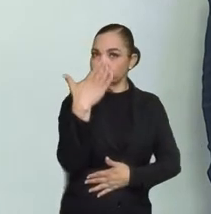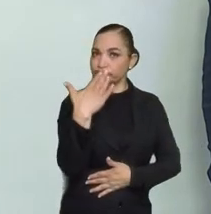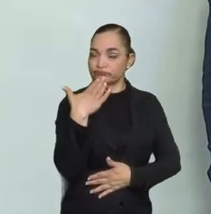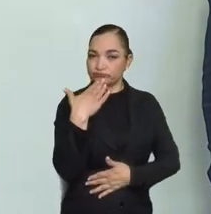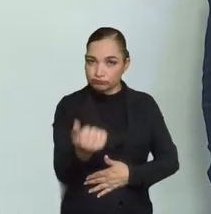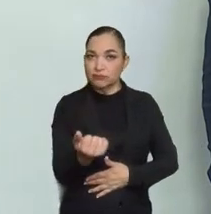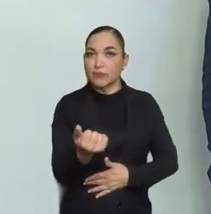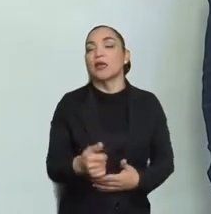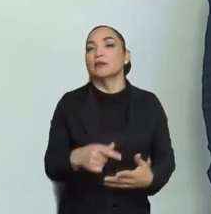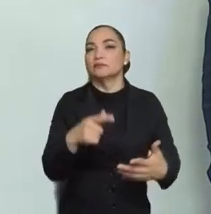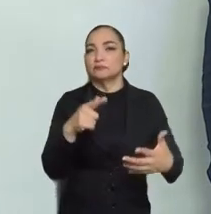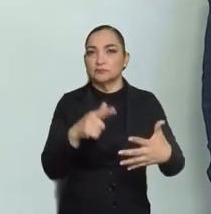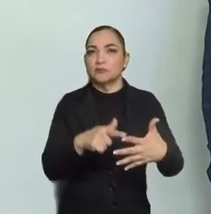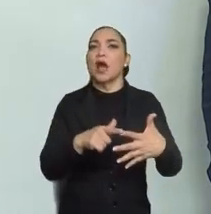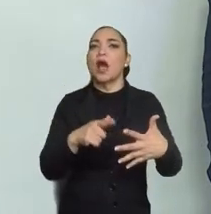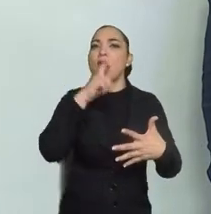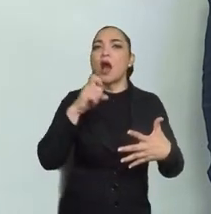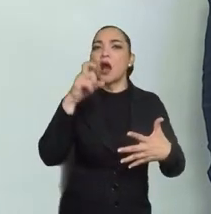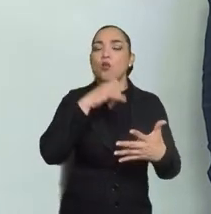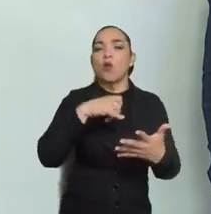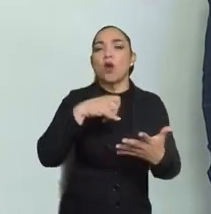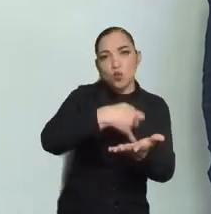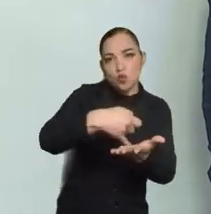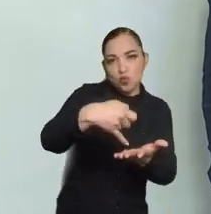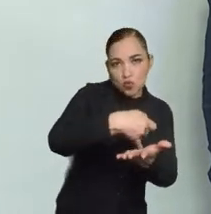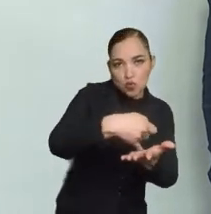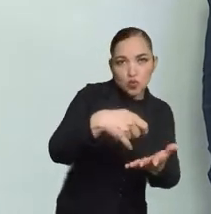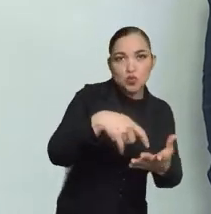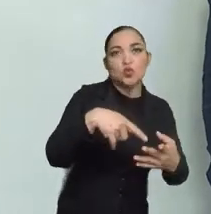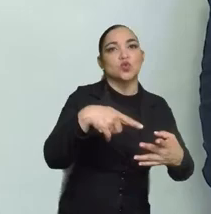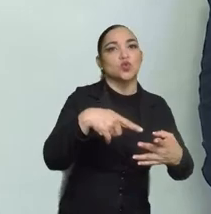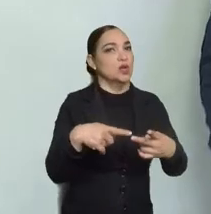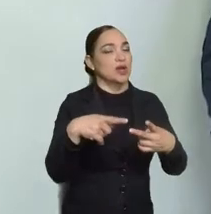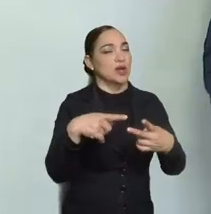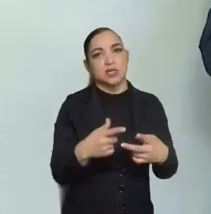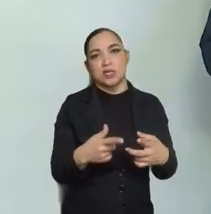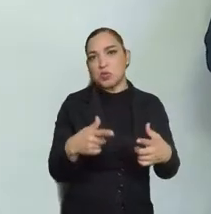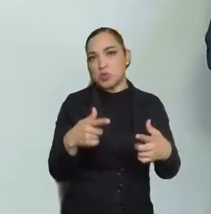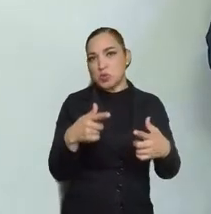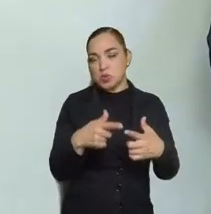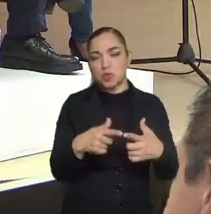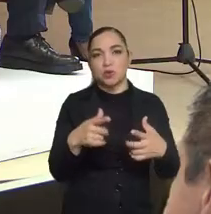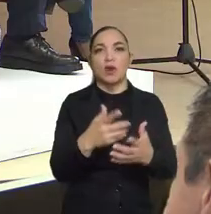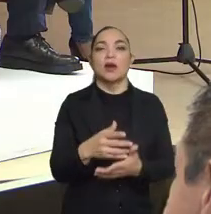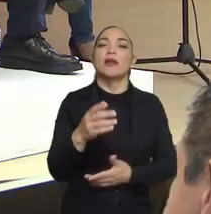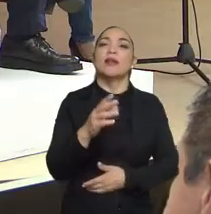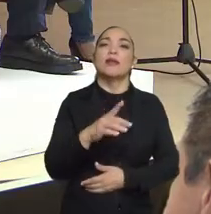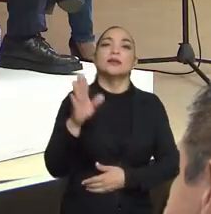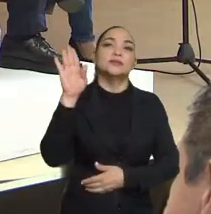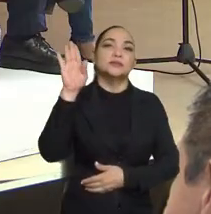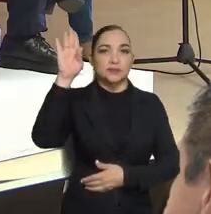en acuacultura, ahí tenemos esta señora Sánchez